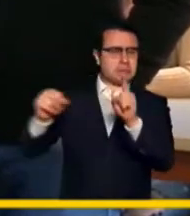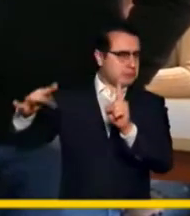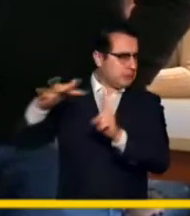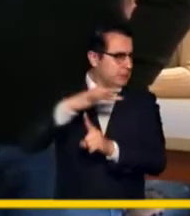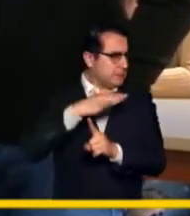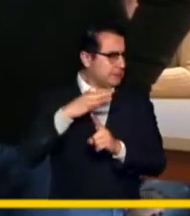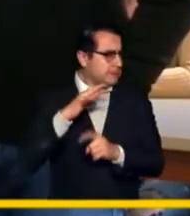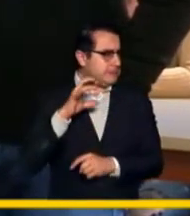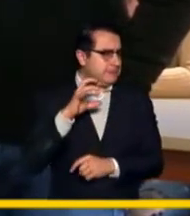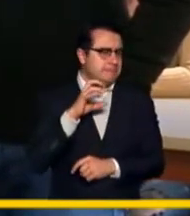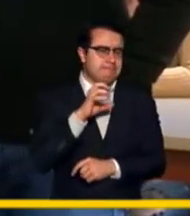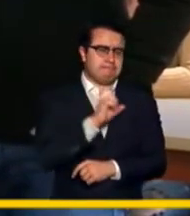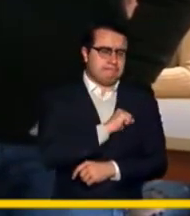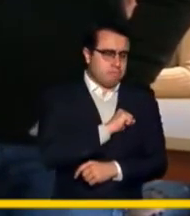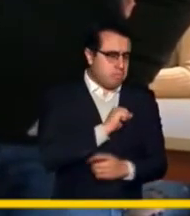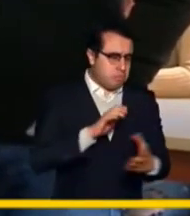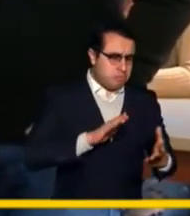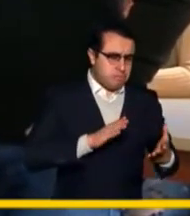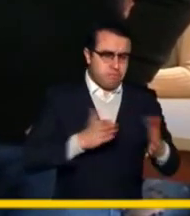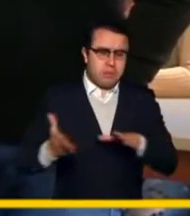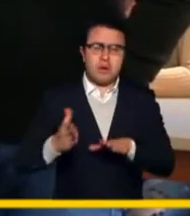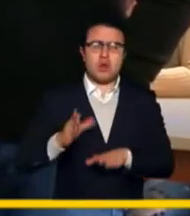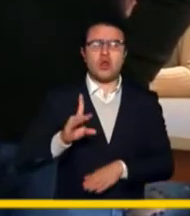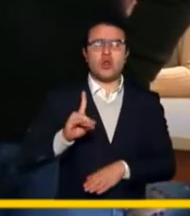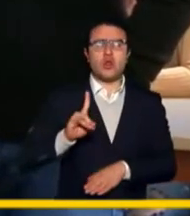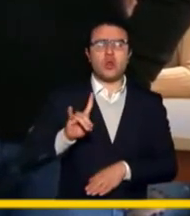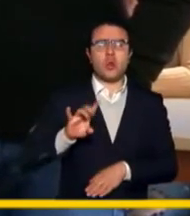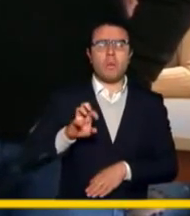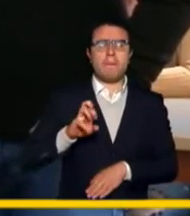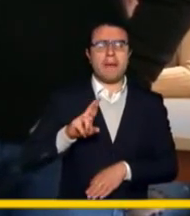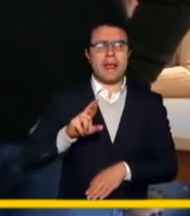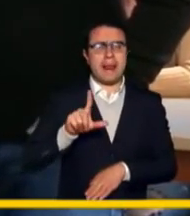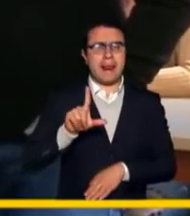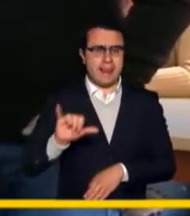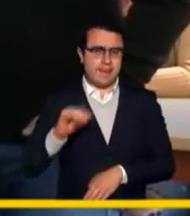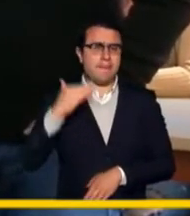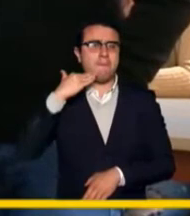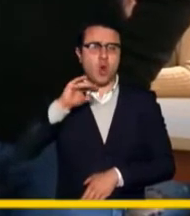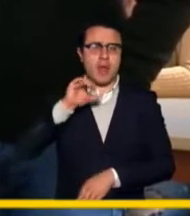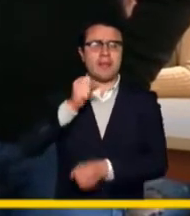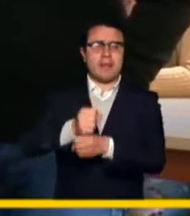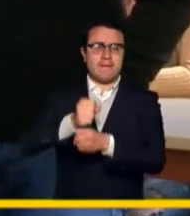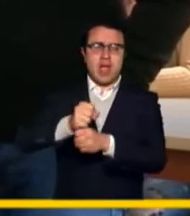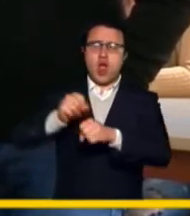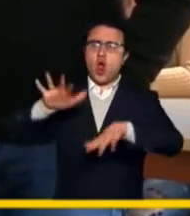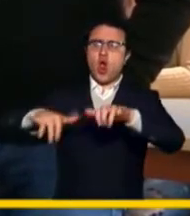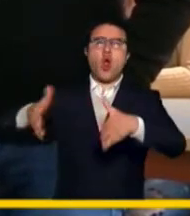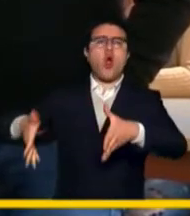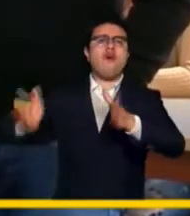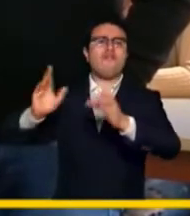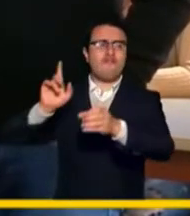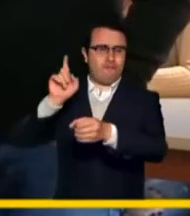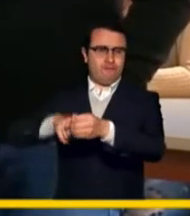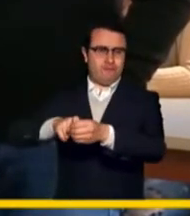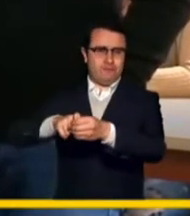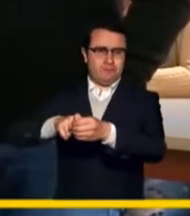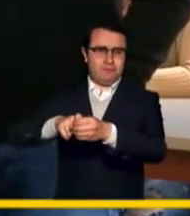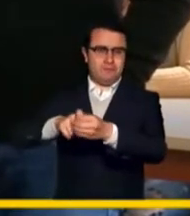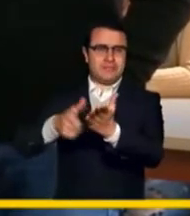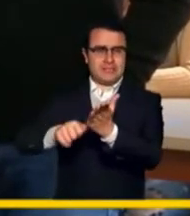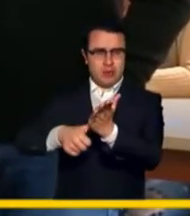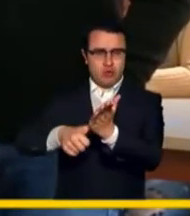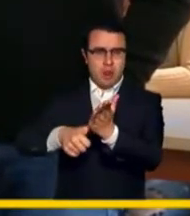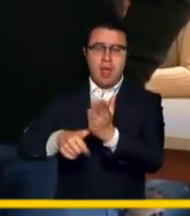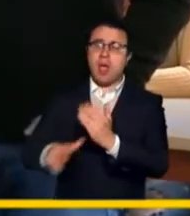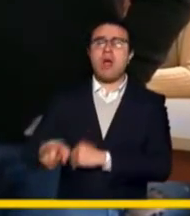circunstancias en donde murió Duperli, la funcionaria de la registraduría, asesinada en